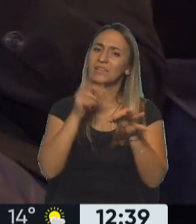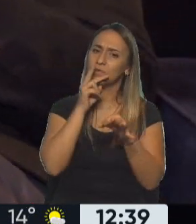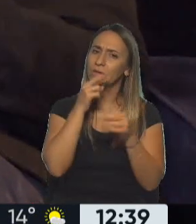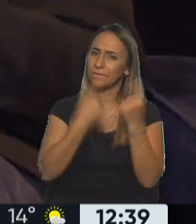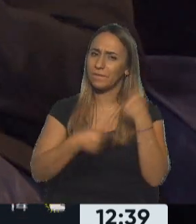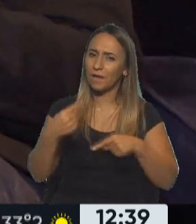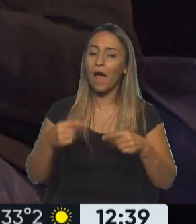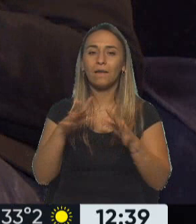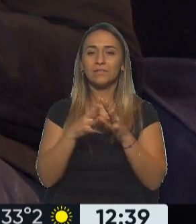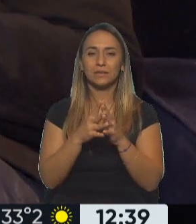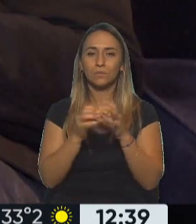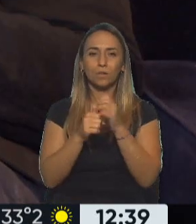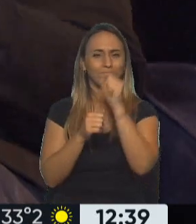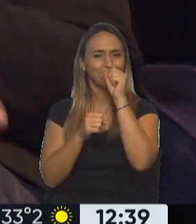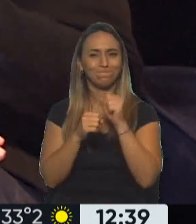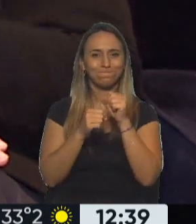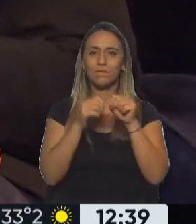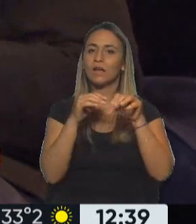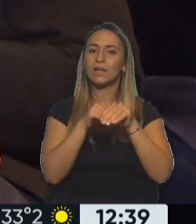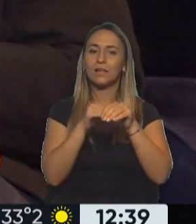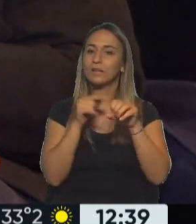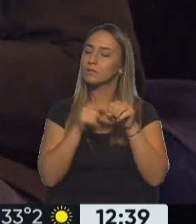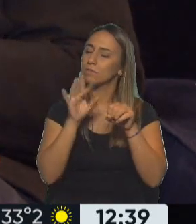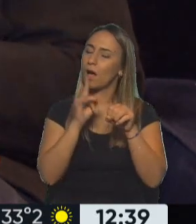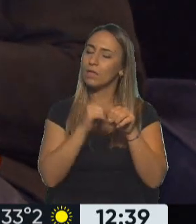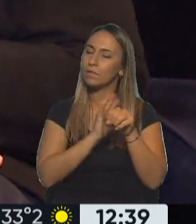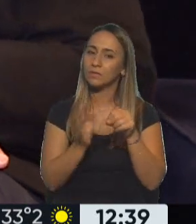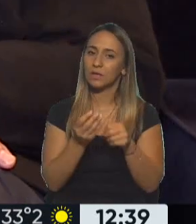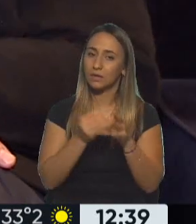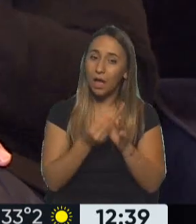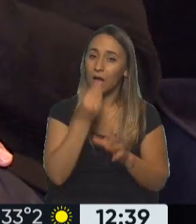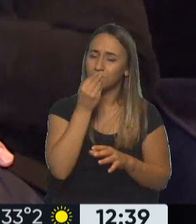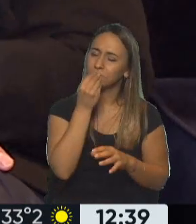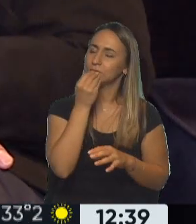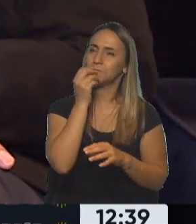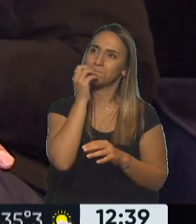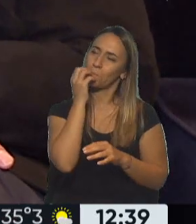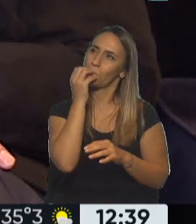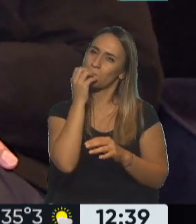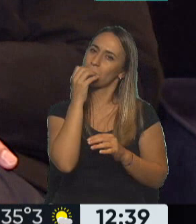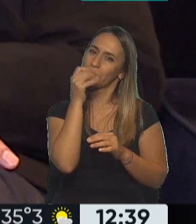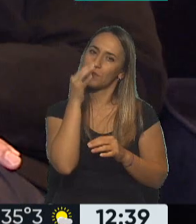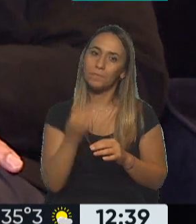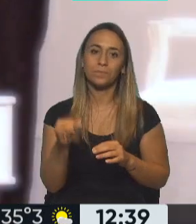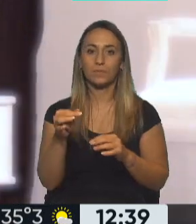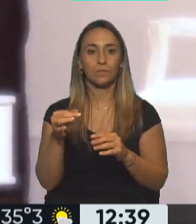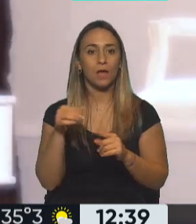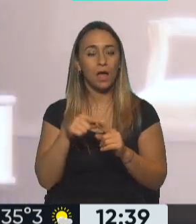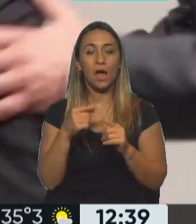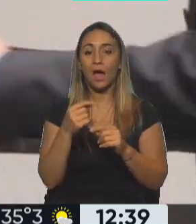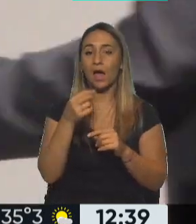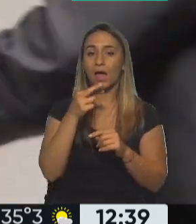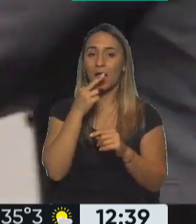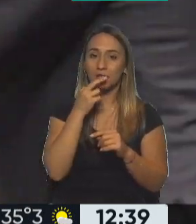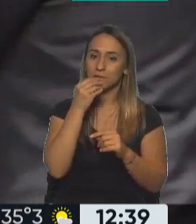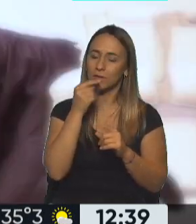O a veces están muy agarradas al carozo, ese es el día más difícil. Una rellena con roquefort. La función es fácil, pero cuando vienen esas aceitunas la función es